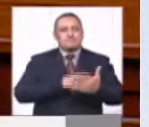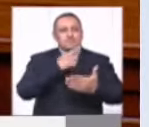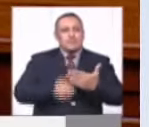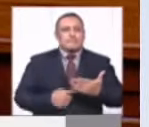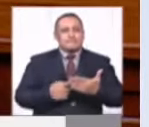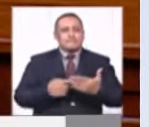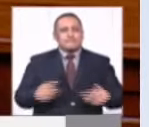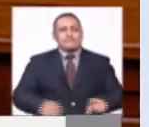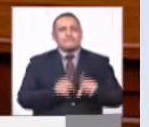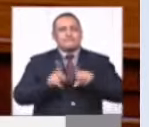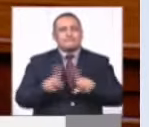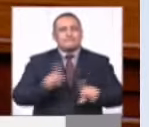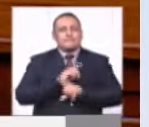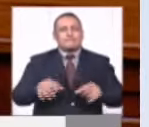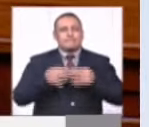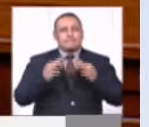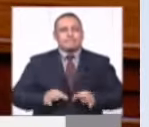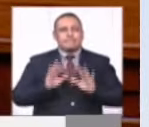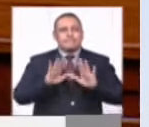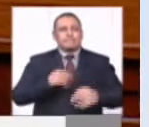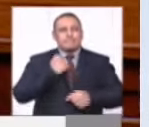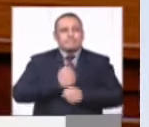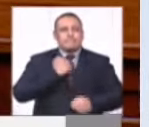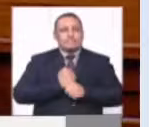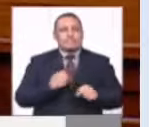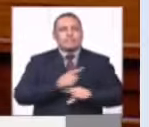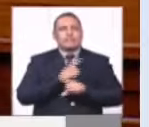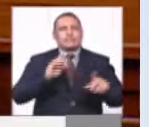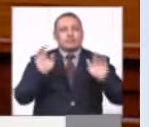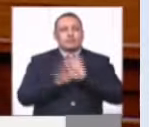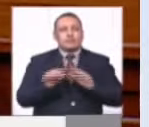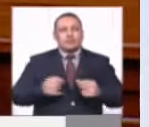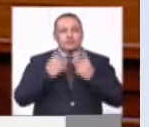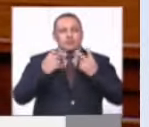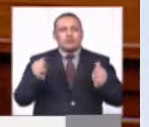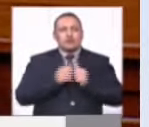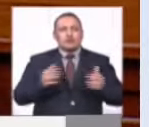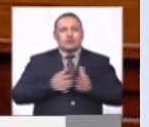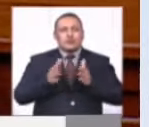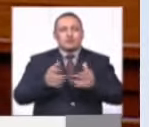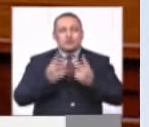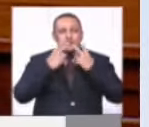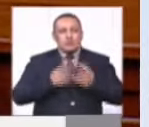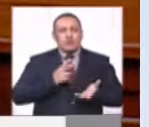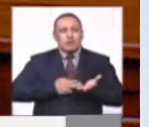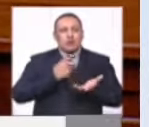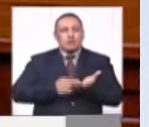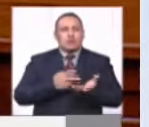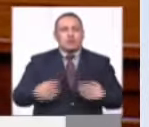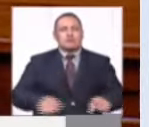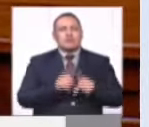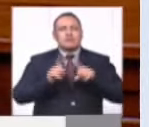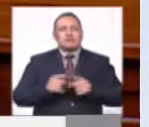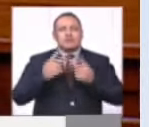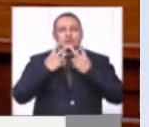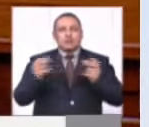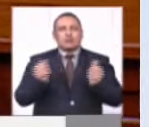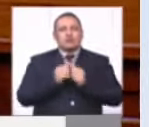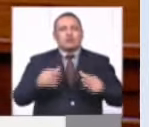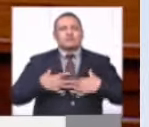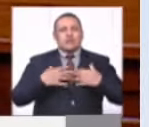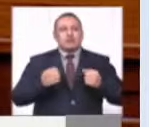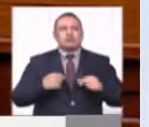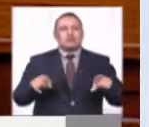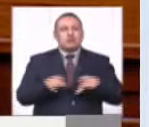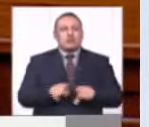inhabilitarlos si no cumplen su función. Si nosotros vemos que las carreteras siguen igual en nuestras regiones, si nosotros vemos que la salud